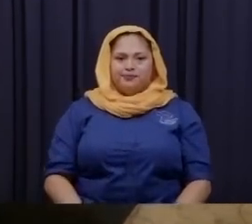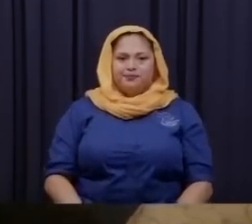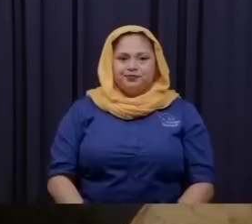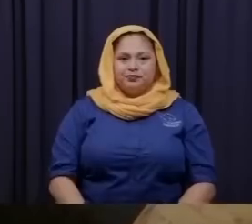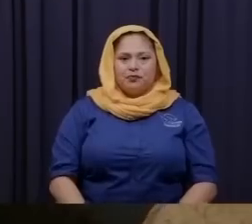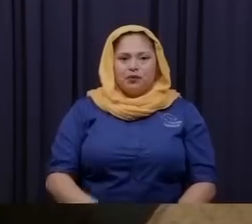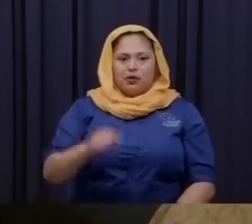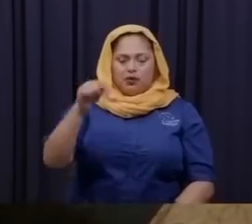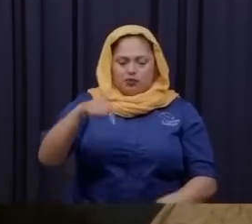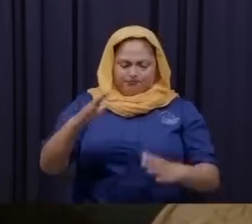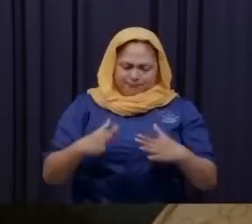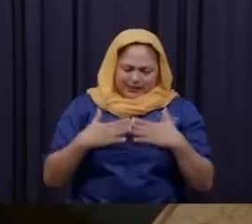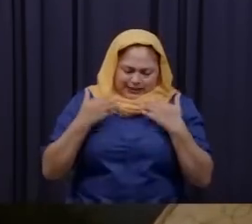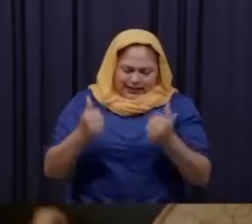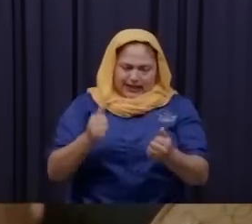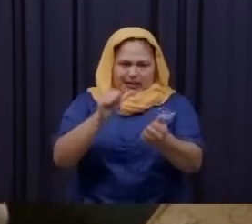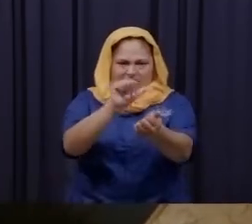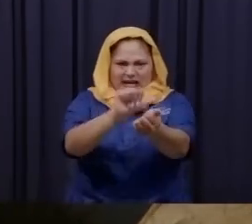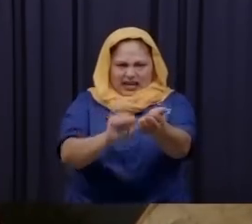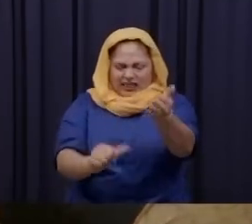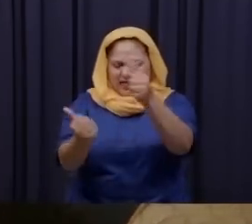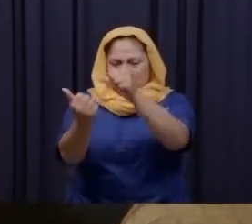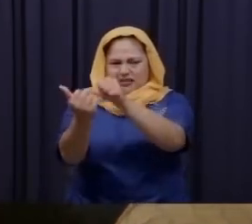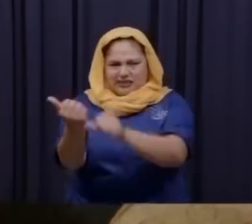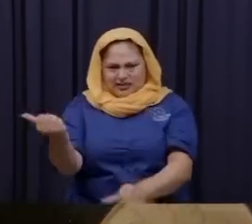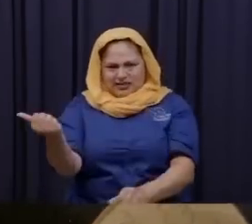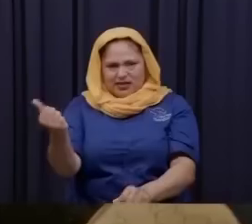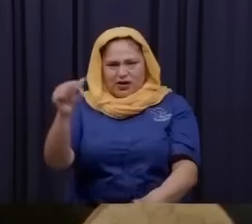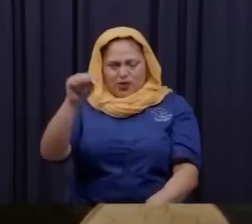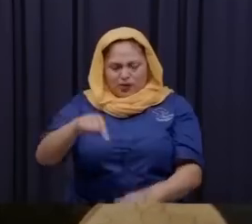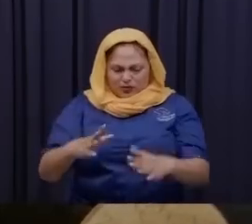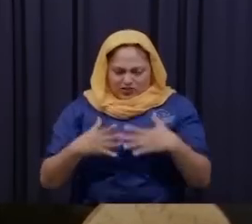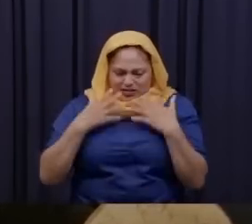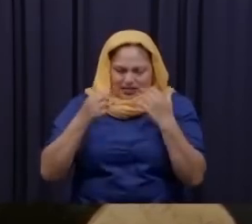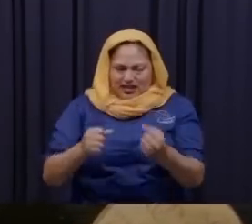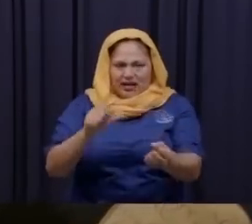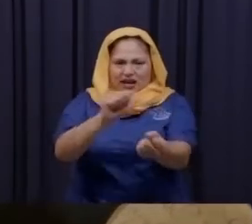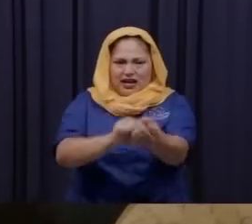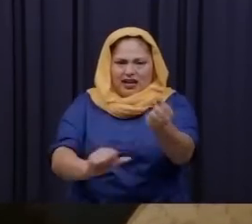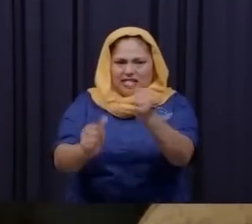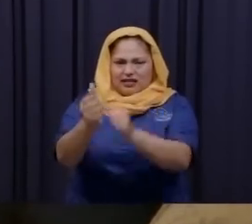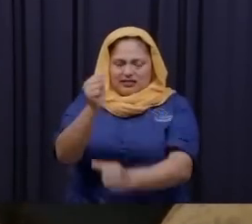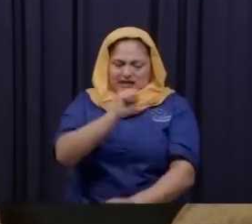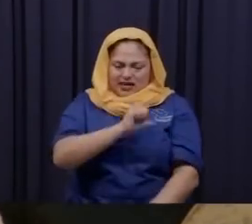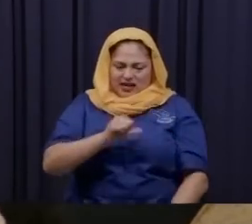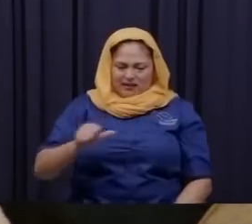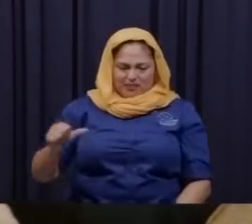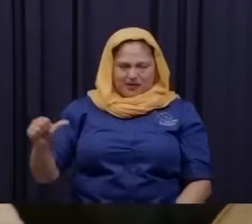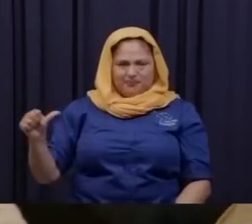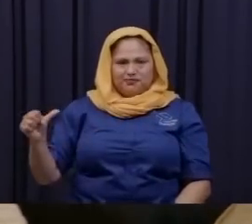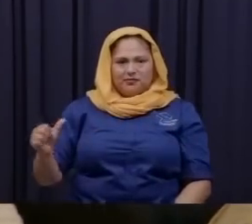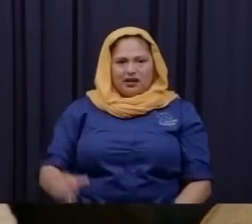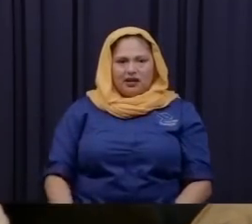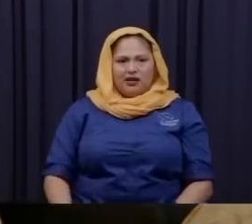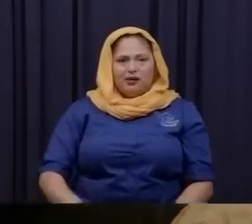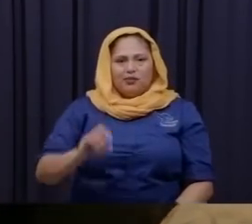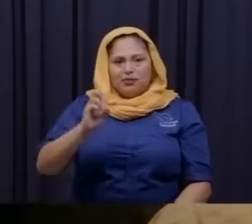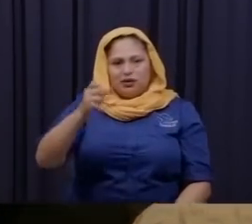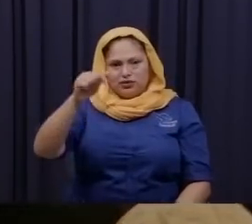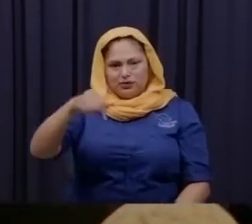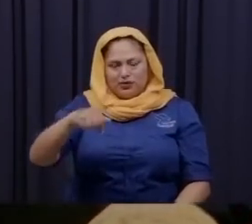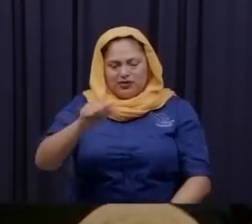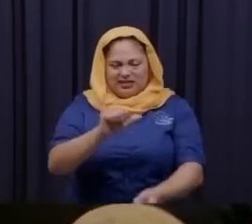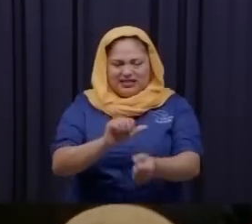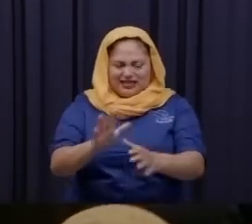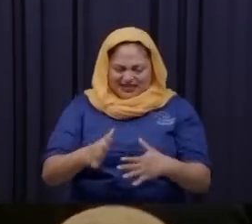Hoy se sanan heridas. Hoy se sanan heridas en el alma. Y por lo tanto hoy también se